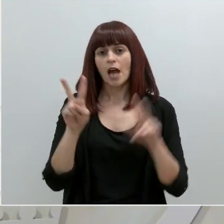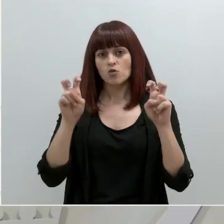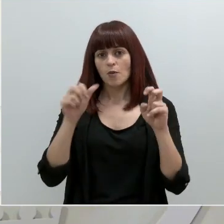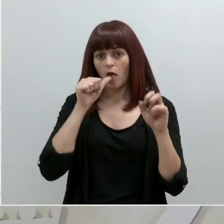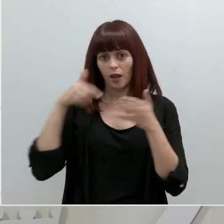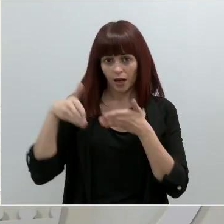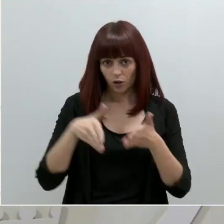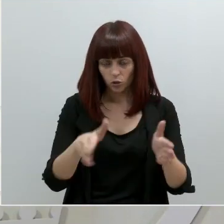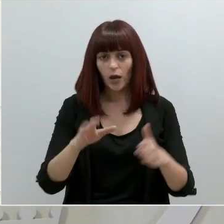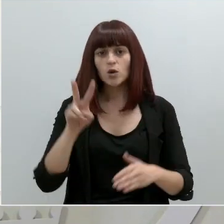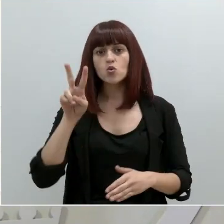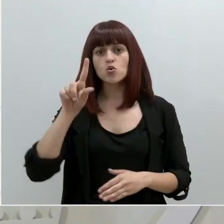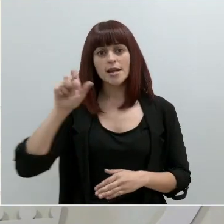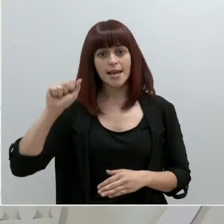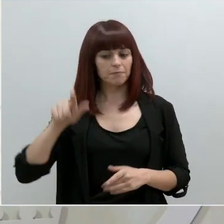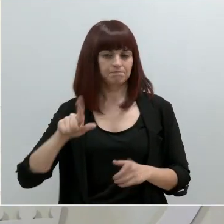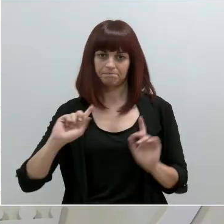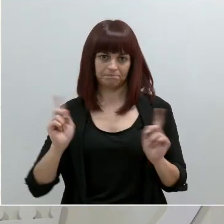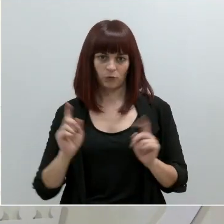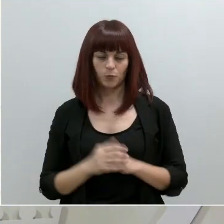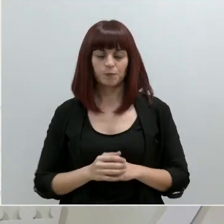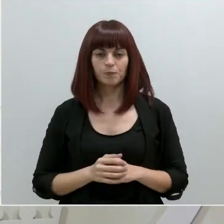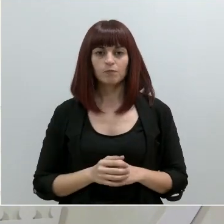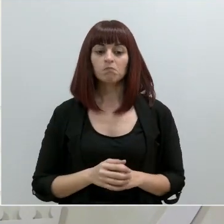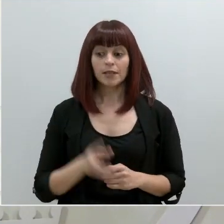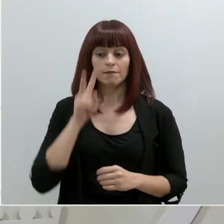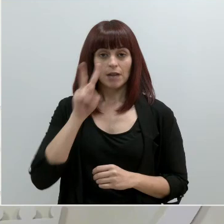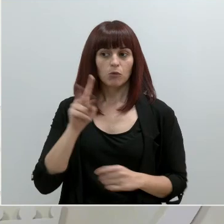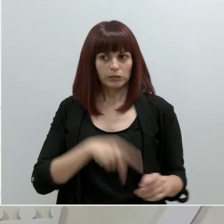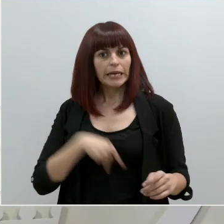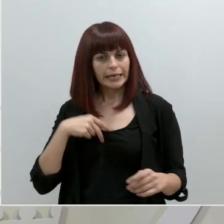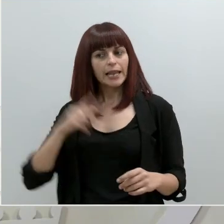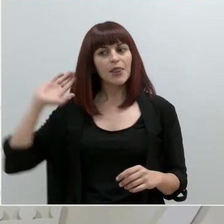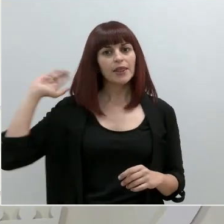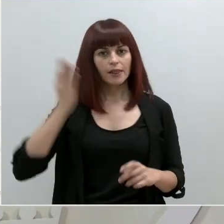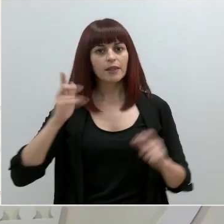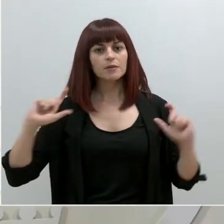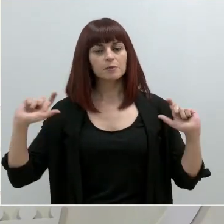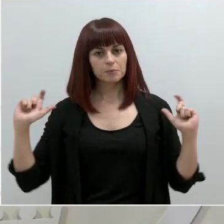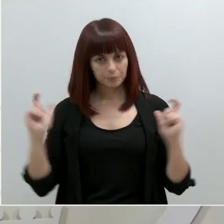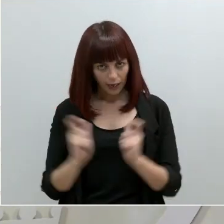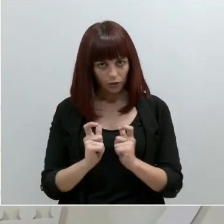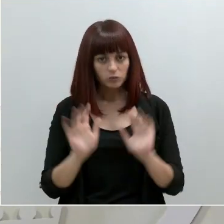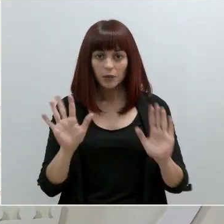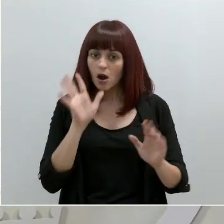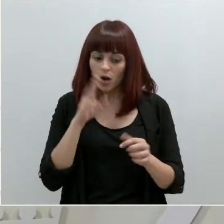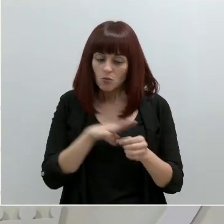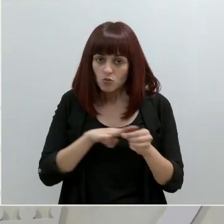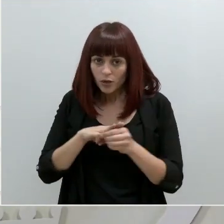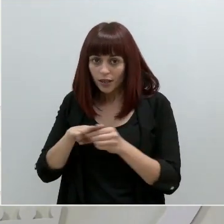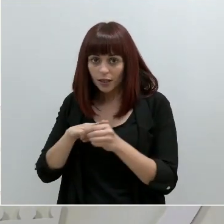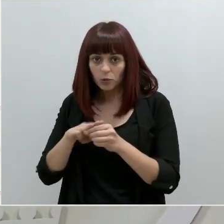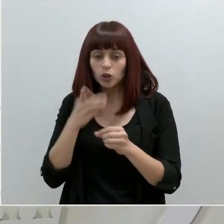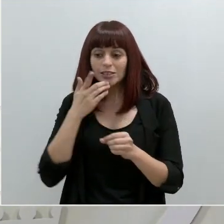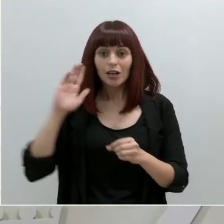y Ulea. Aunque a nivel regional observamos una disminución en la tasa de incidencia, mantenemos todos los municipios que registran una